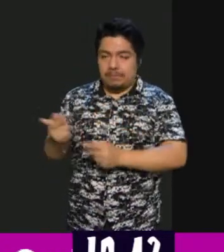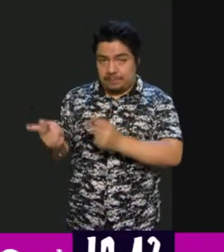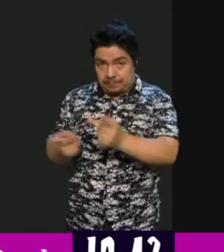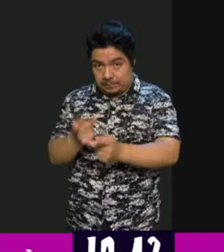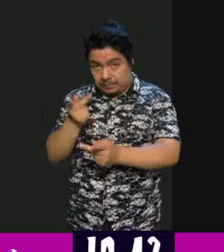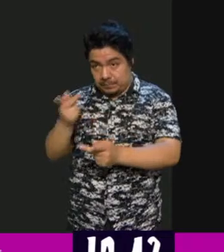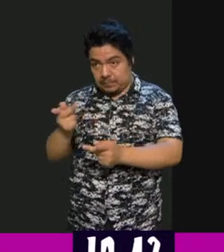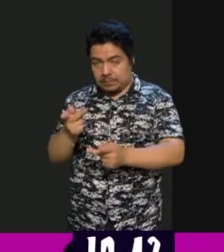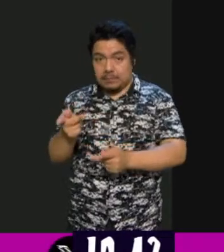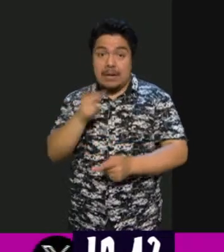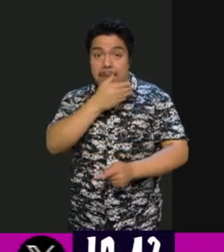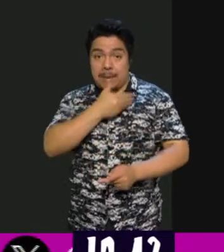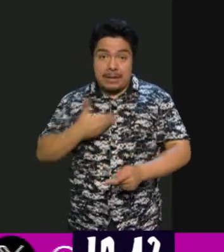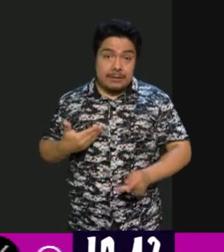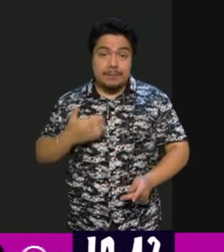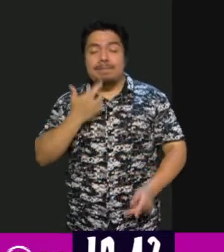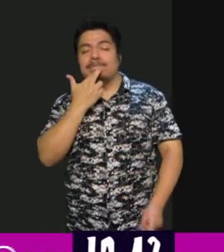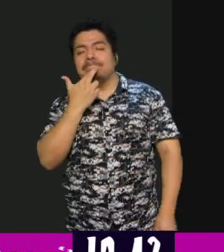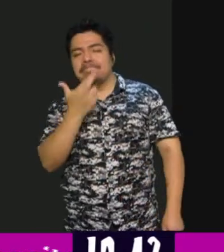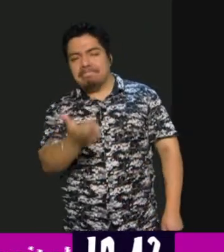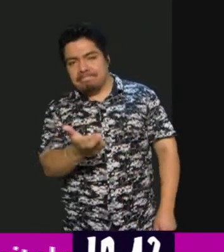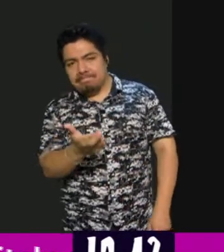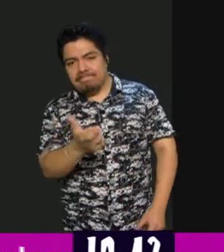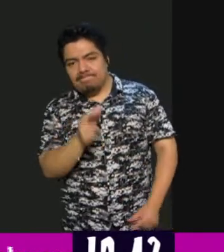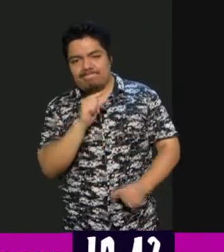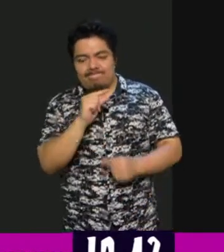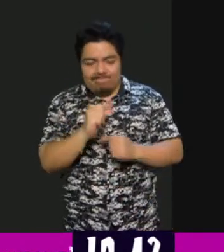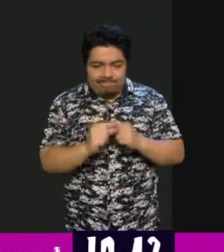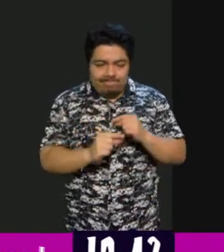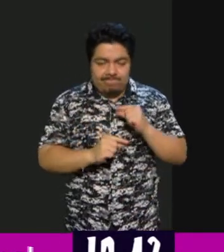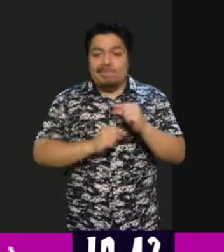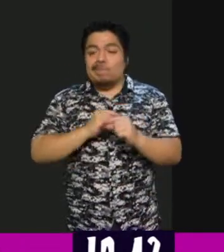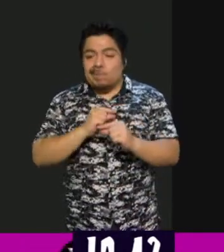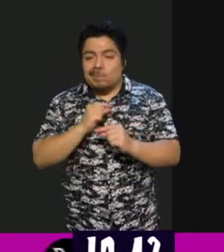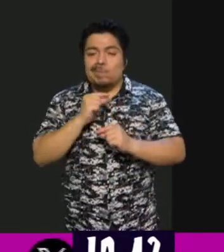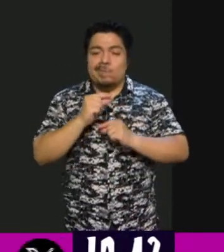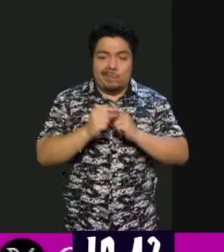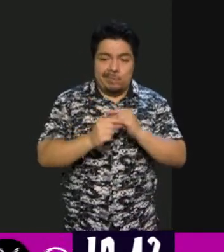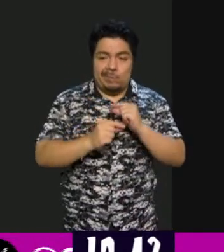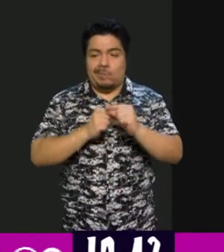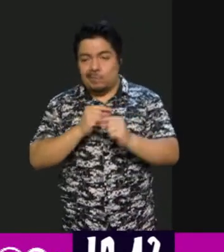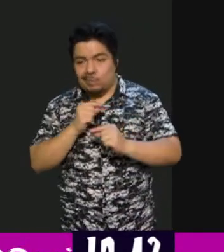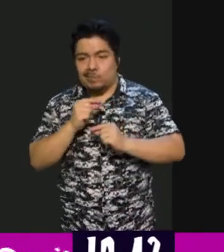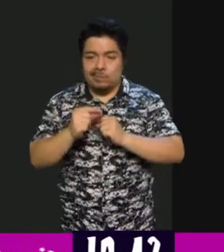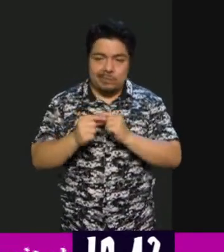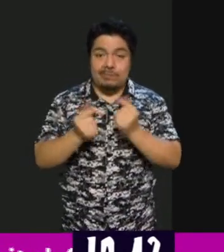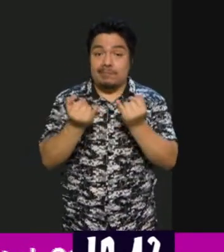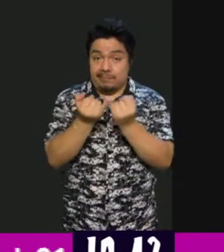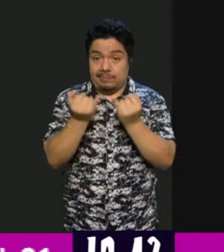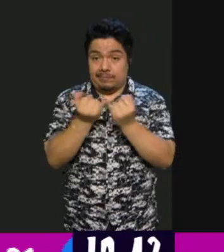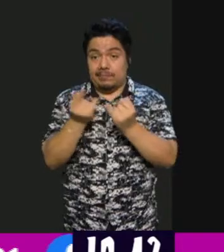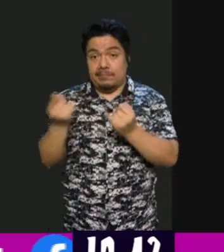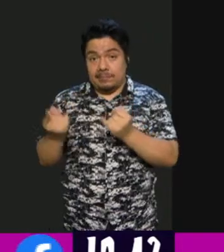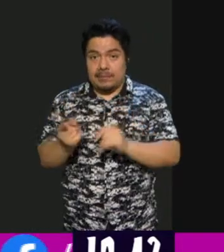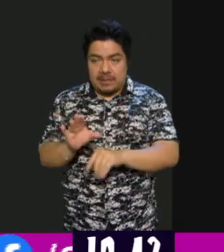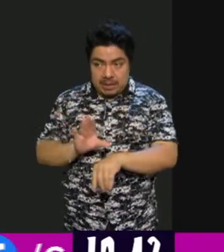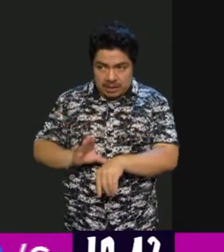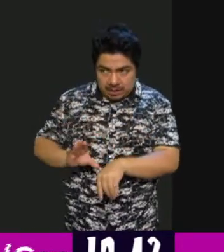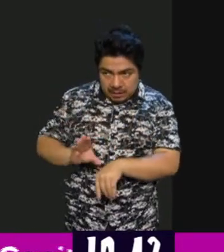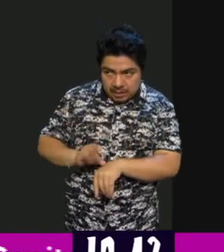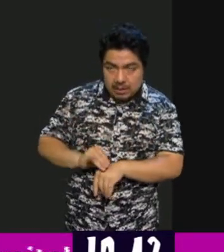pues contesta, y conforme va respondiendo, pues hay oportunidad también, si él te lo